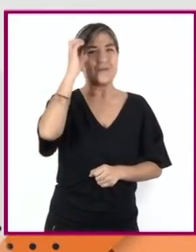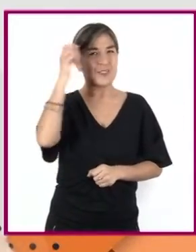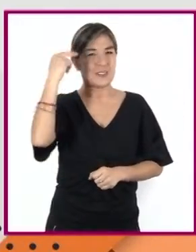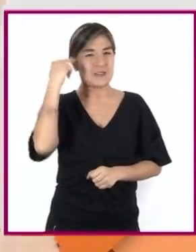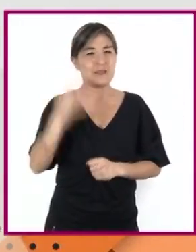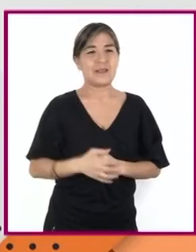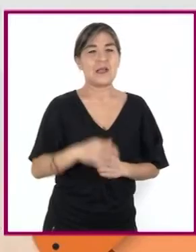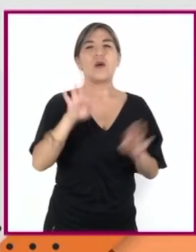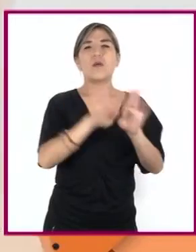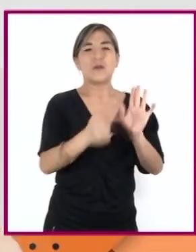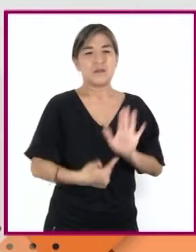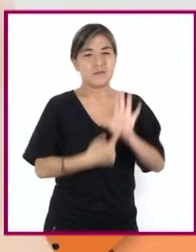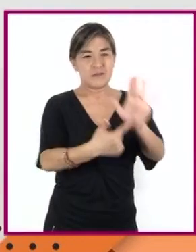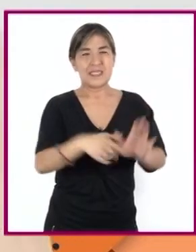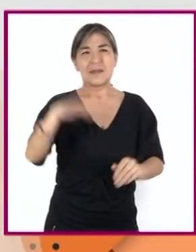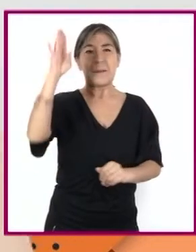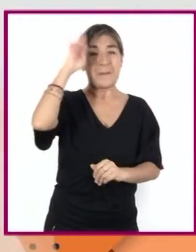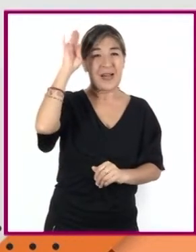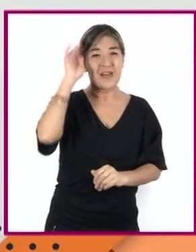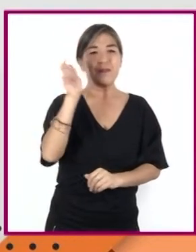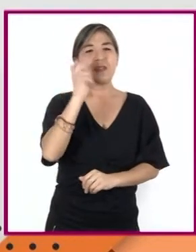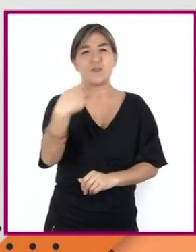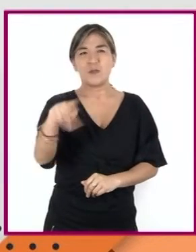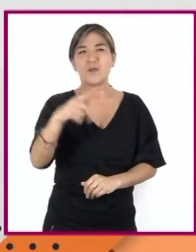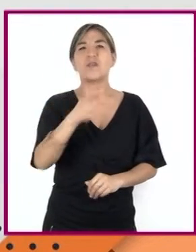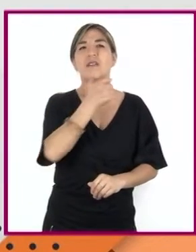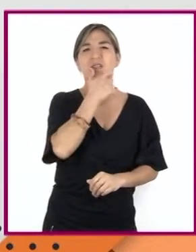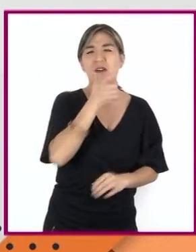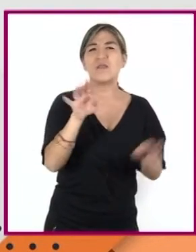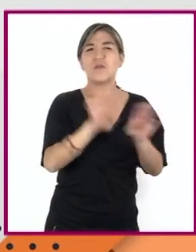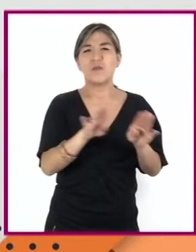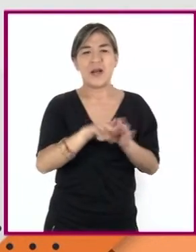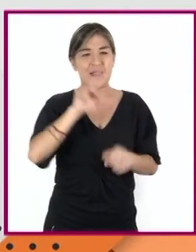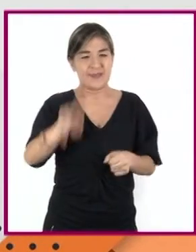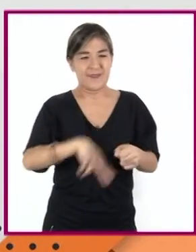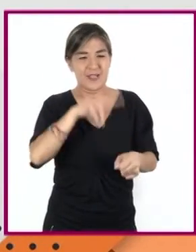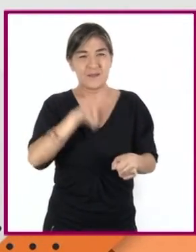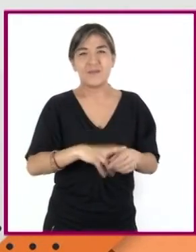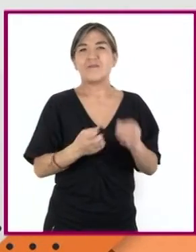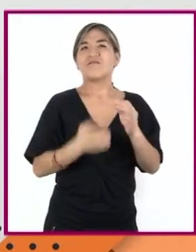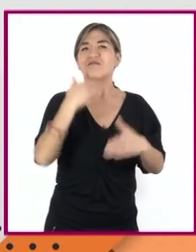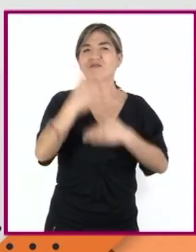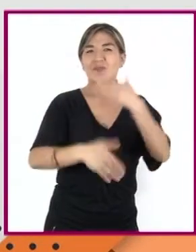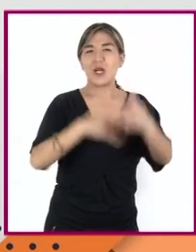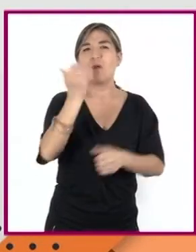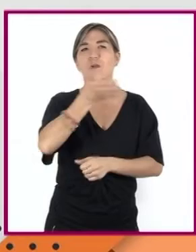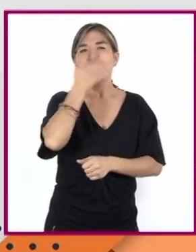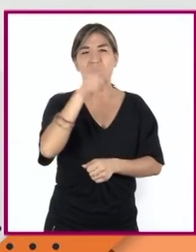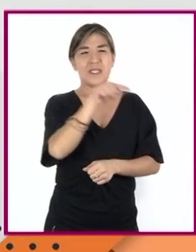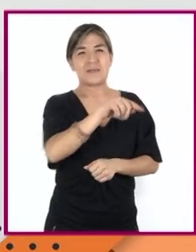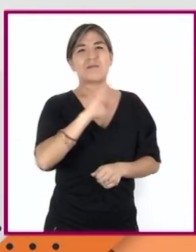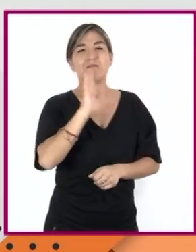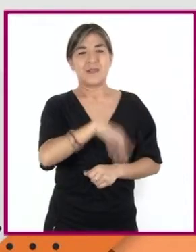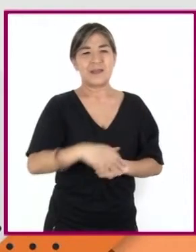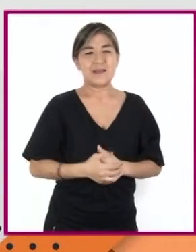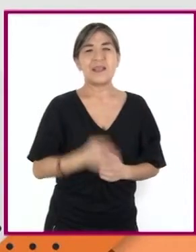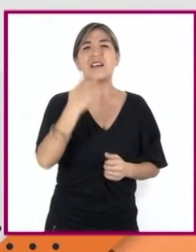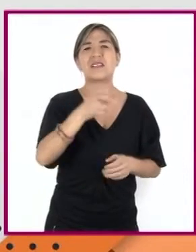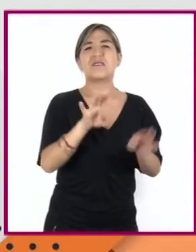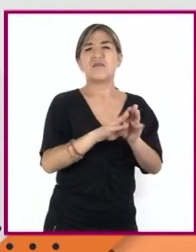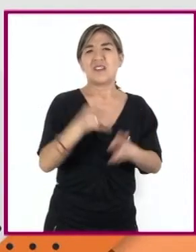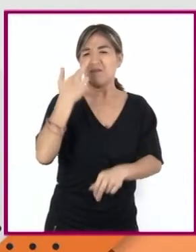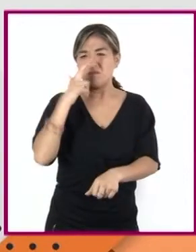comprobado, bárbaros ingleses, que habéis desarrollado una naturaleza y una costumbre de lobo, saqueando y